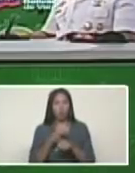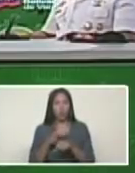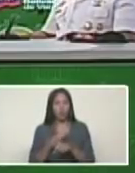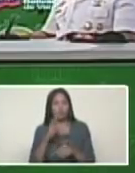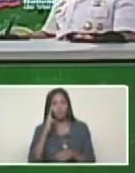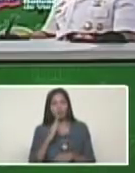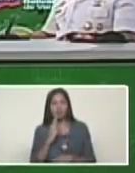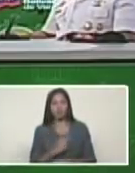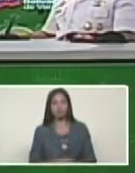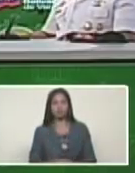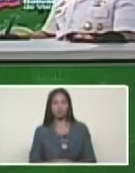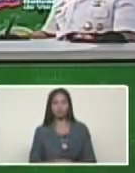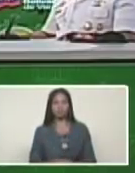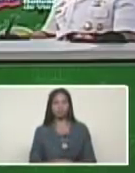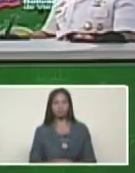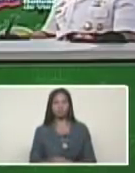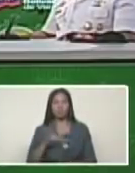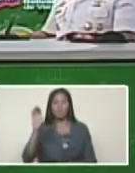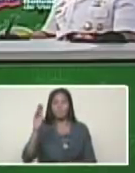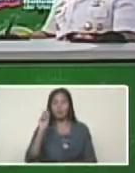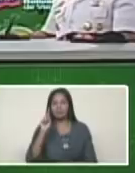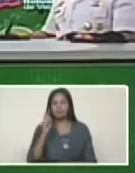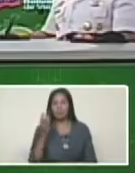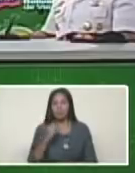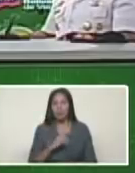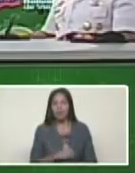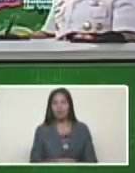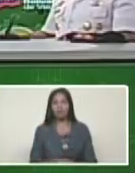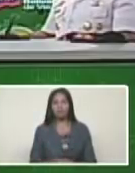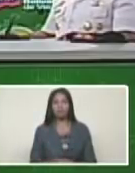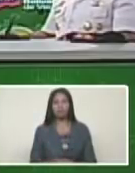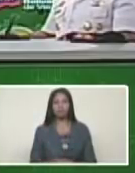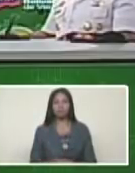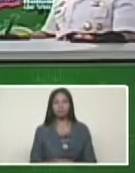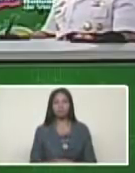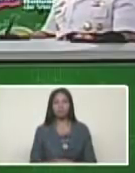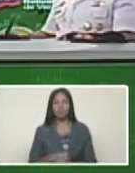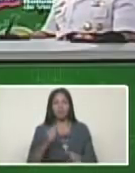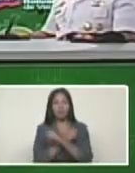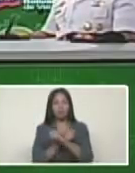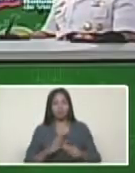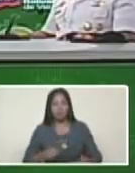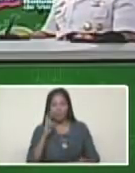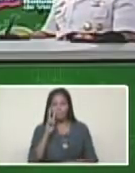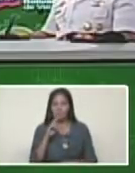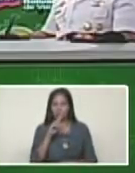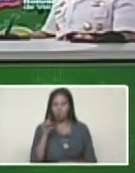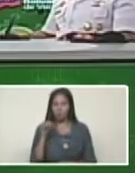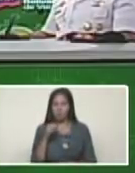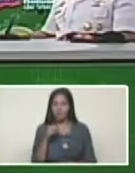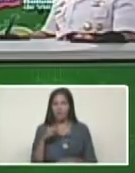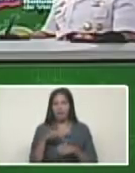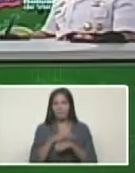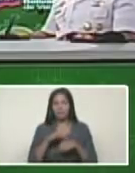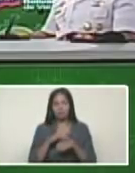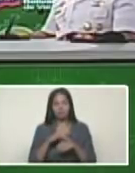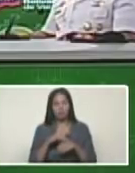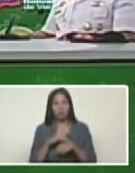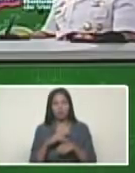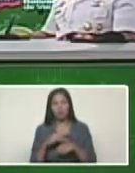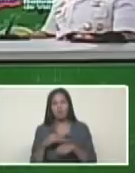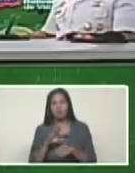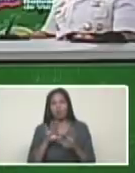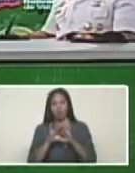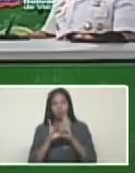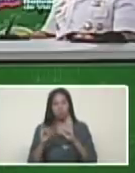fuerza. El país lo necesita. Y la Fuerza Armada, fíjense ustedes, entre sus misiones constitucionales tiene la